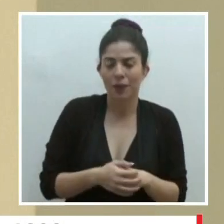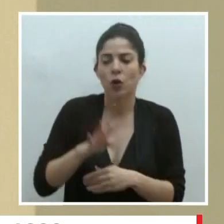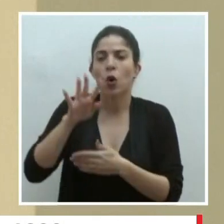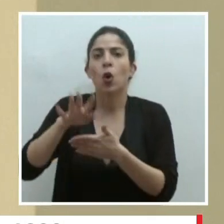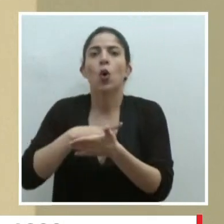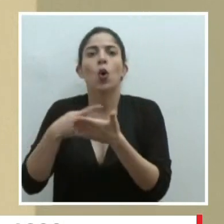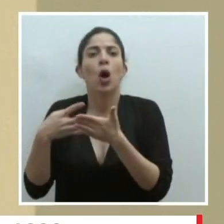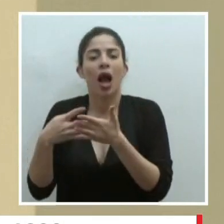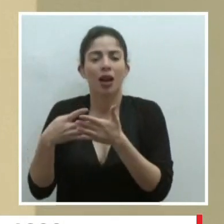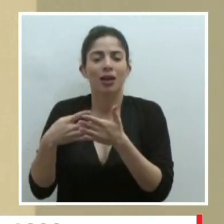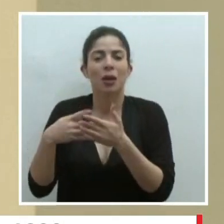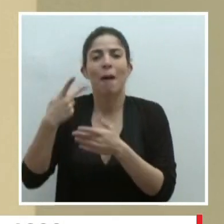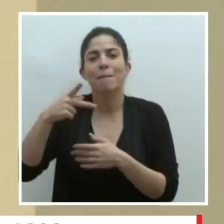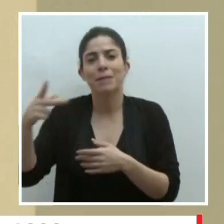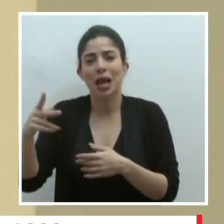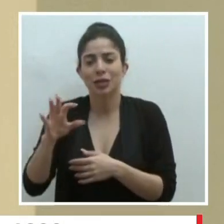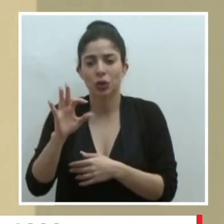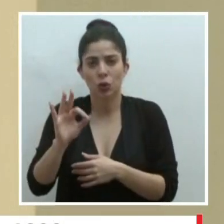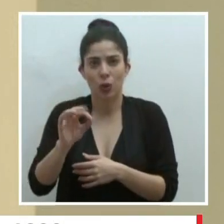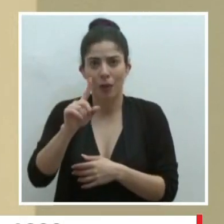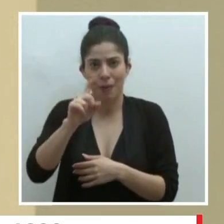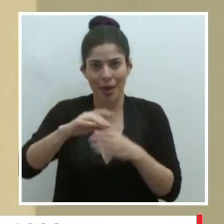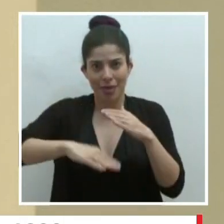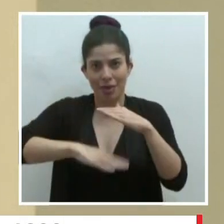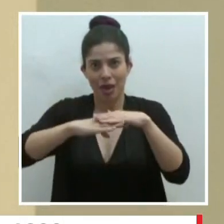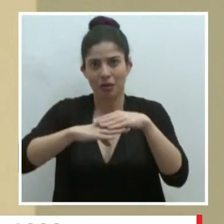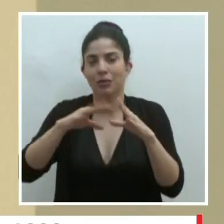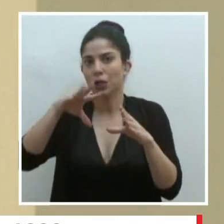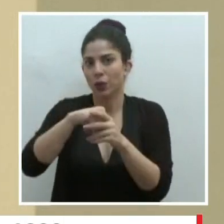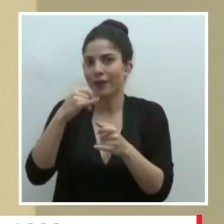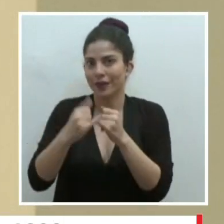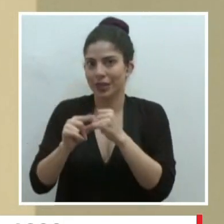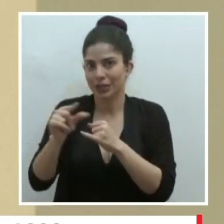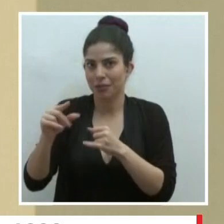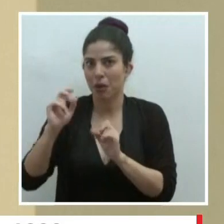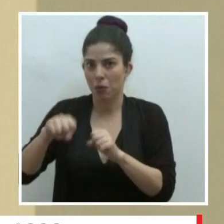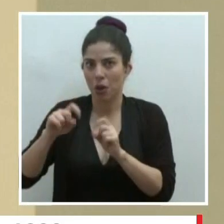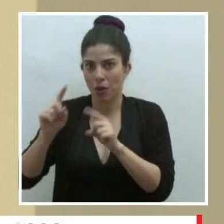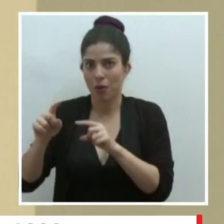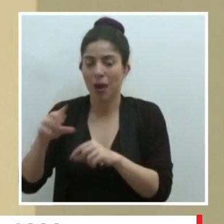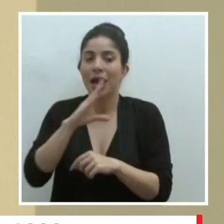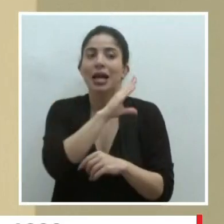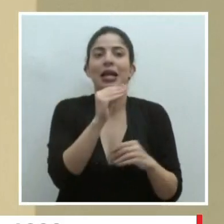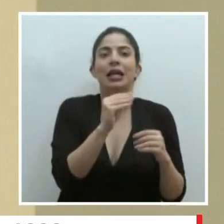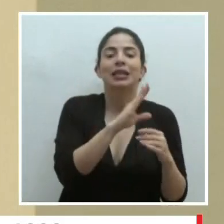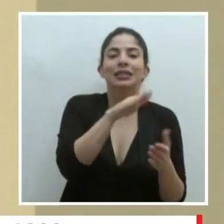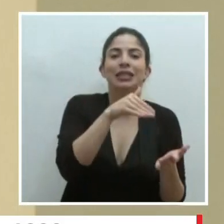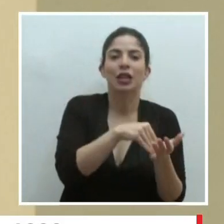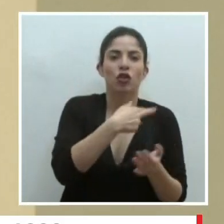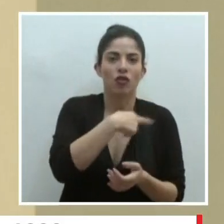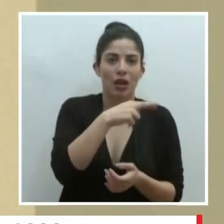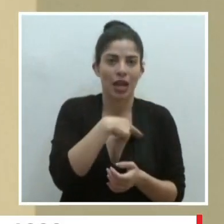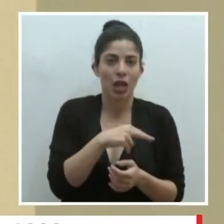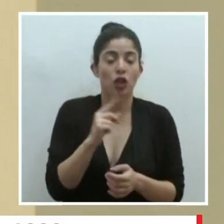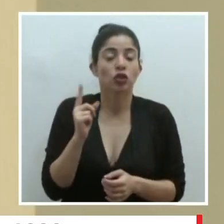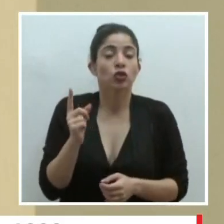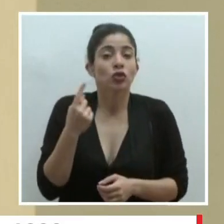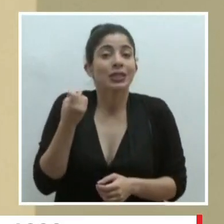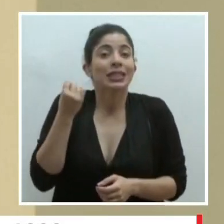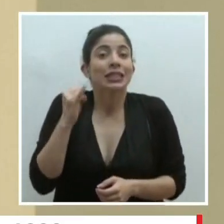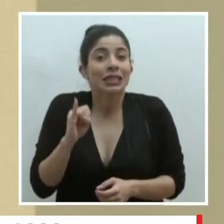horario extendido de la playa a las 9:30, incluyendo fin de semana, y a centros religiosos, siempre y cuando